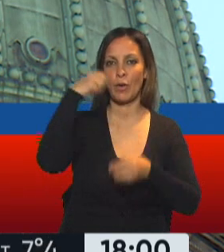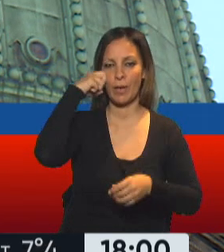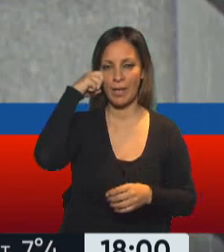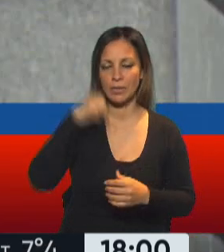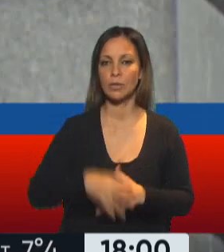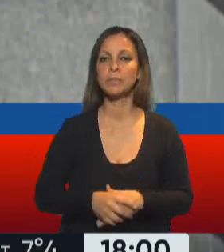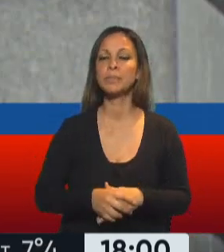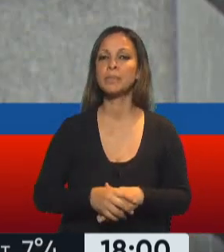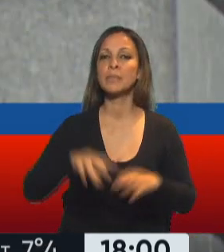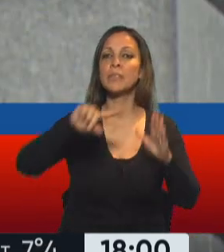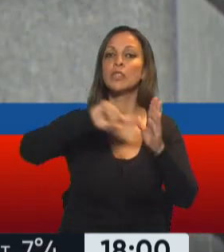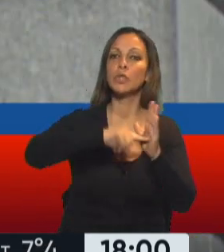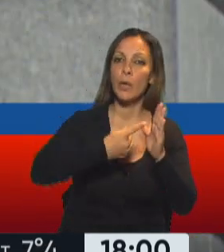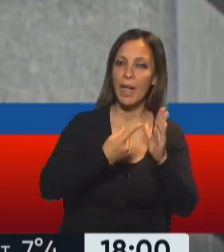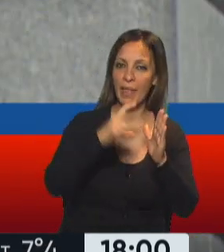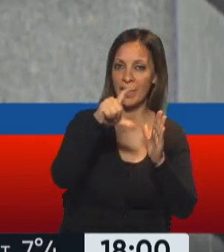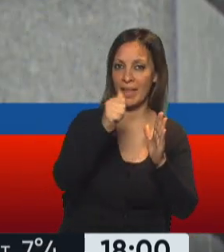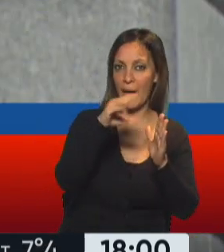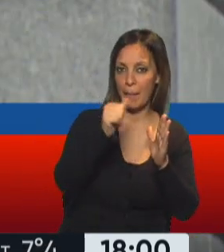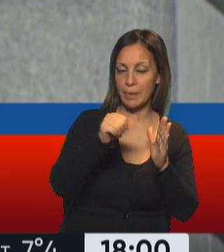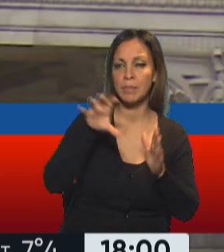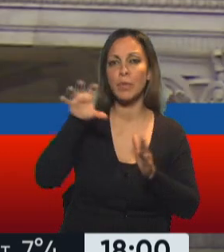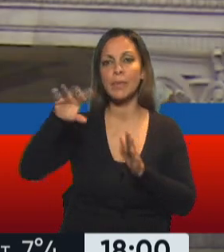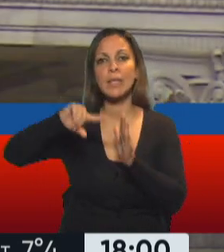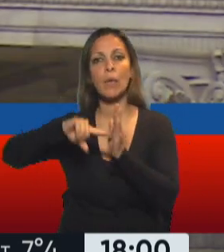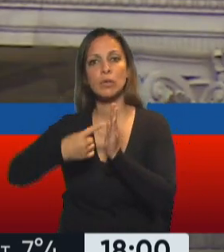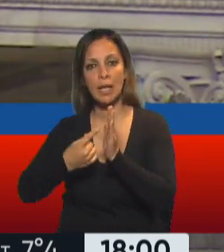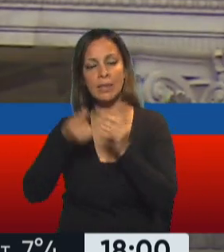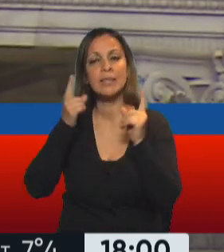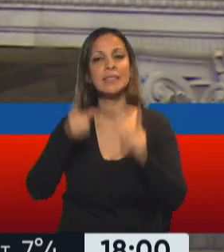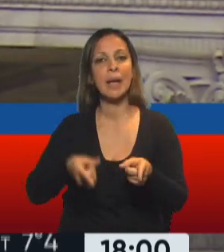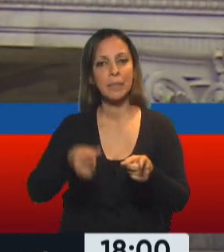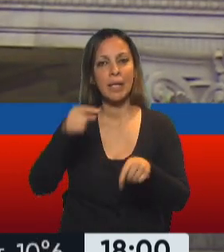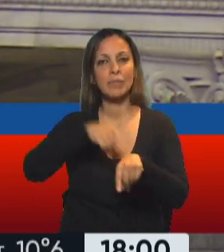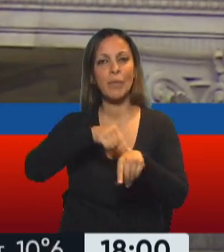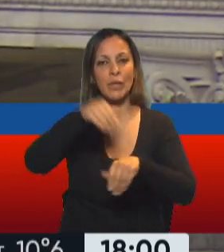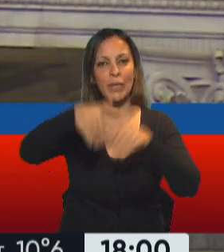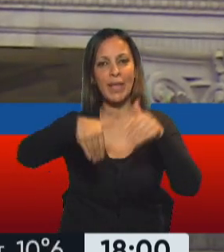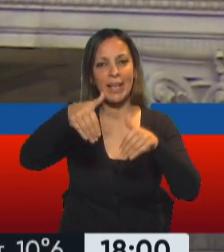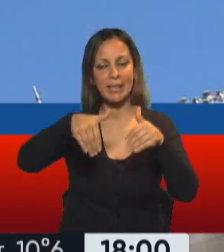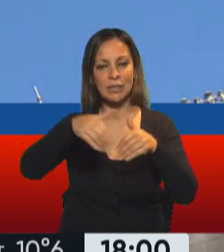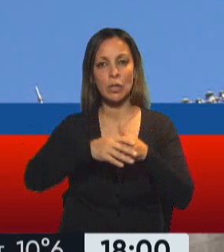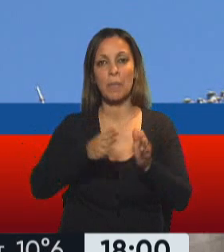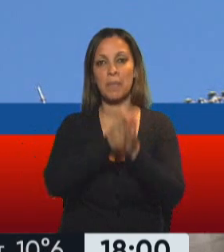que además de ciudad y provincia de Buenos Aires, los distritos que deberán elegir a sus 3 senadores para el periodo